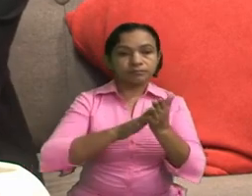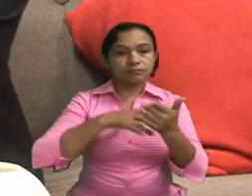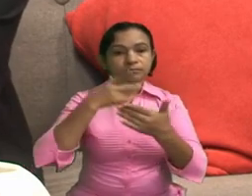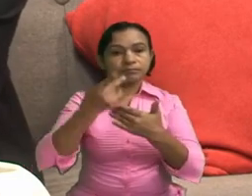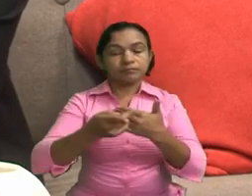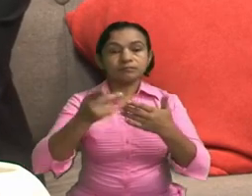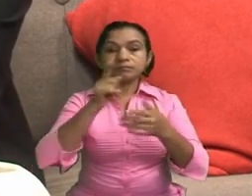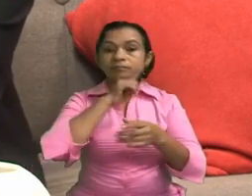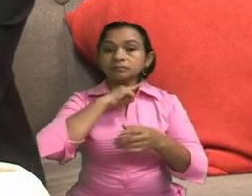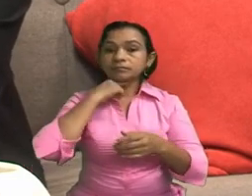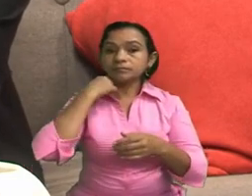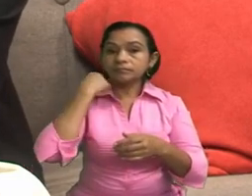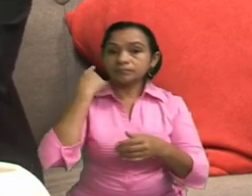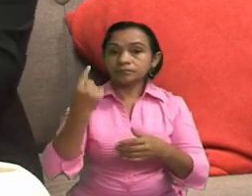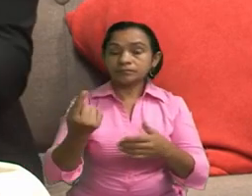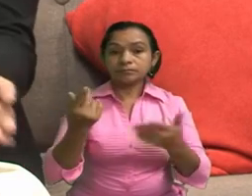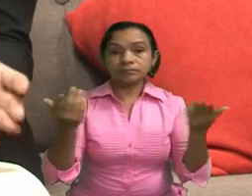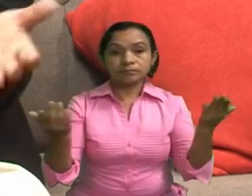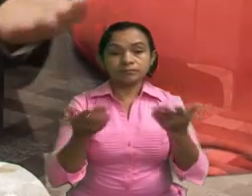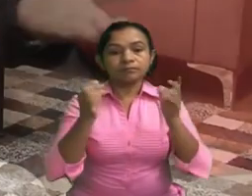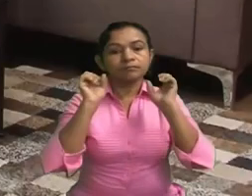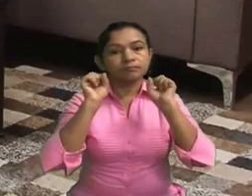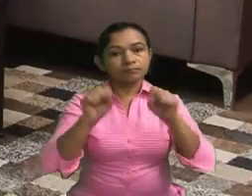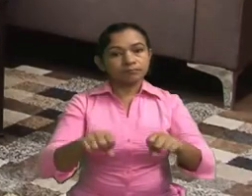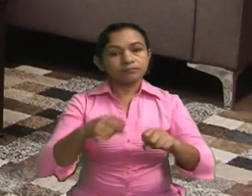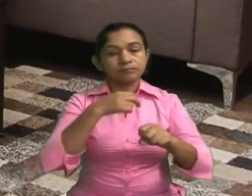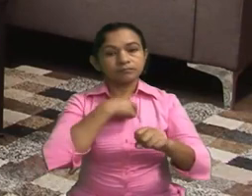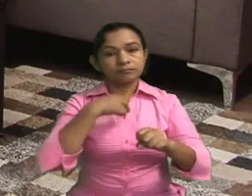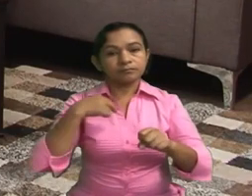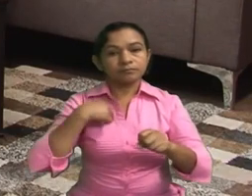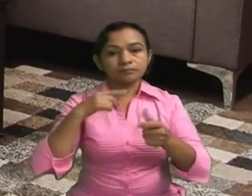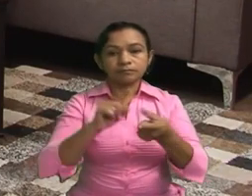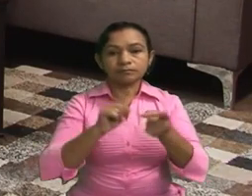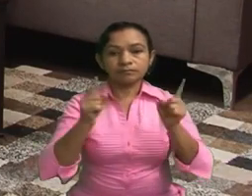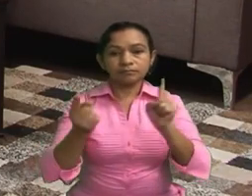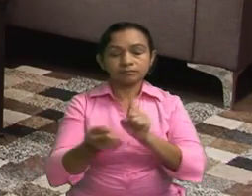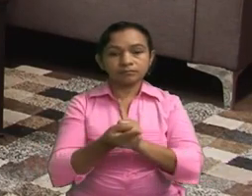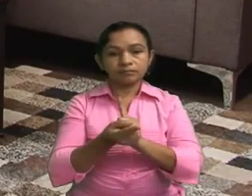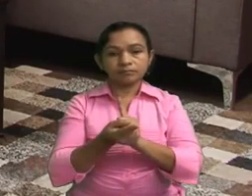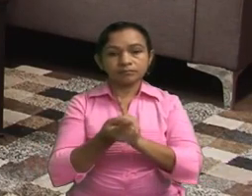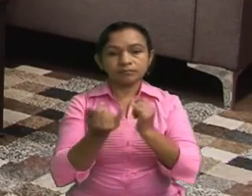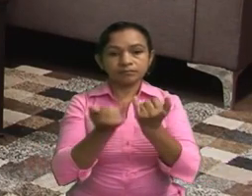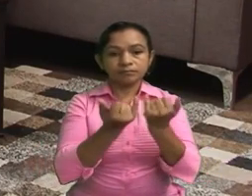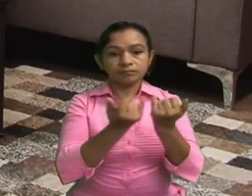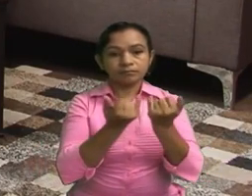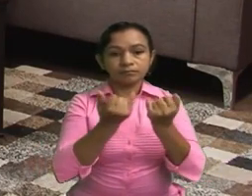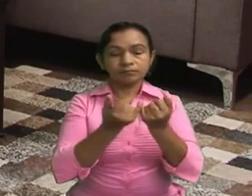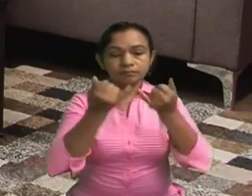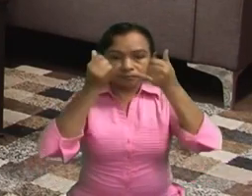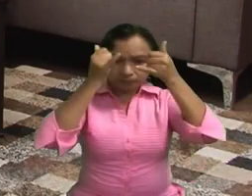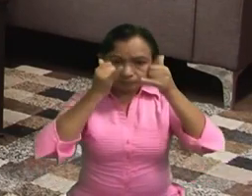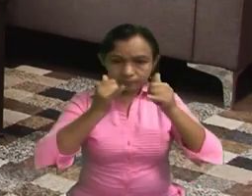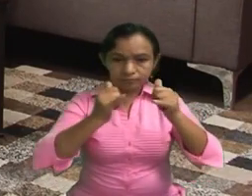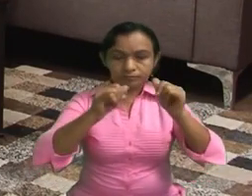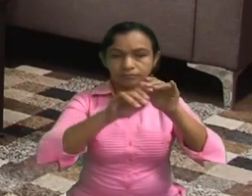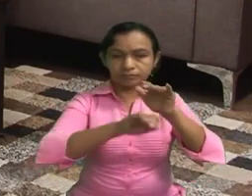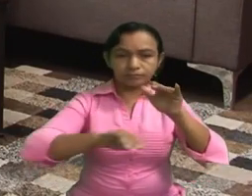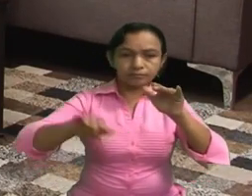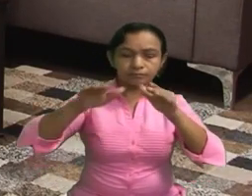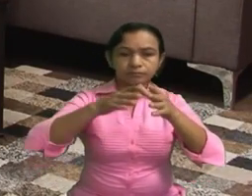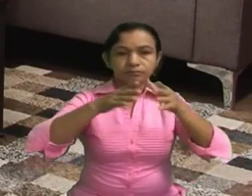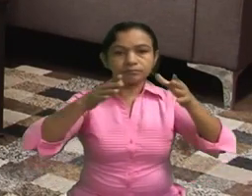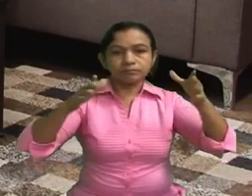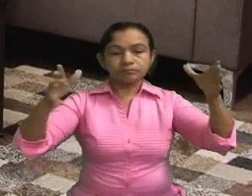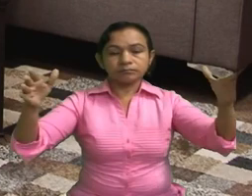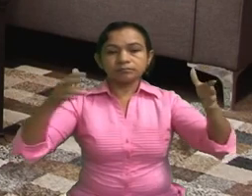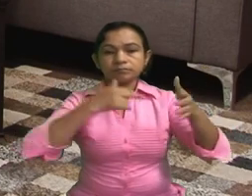sea efectivo, ¿verdad? Poder hacer ese cambio de una ganadería extensiva a algo más intensivo e